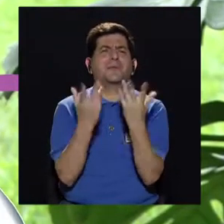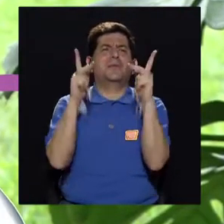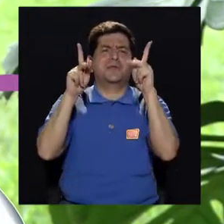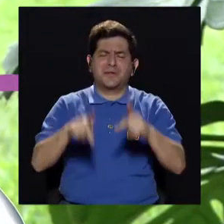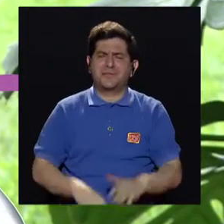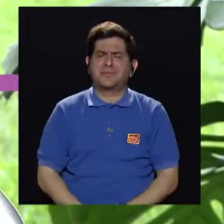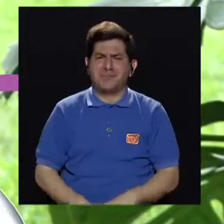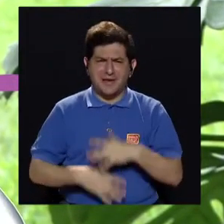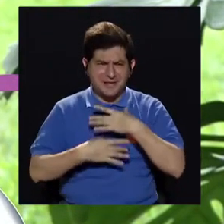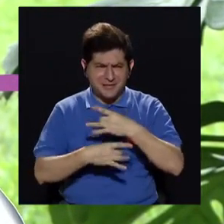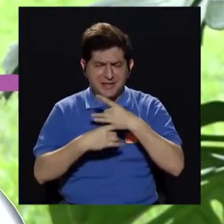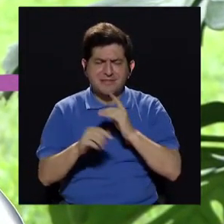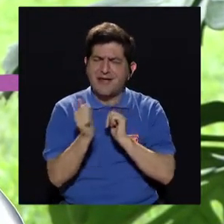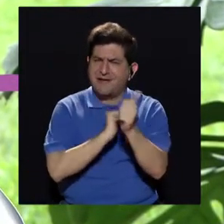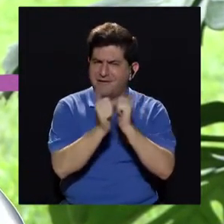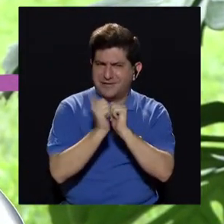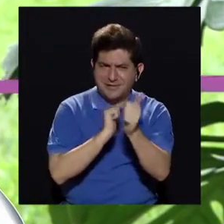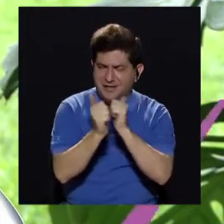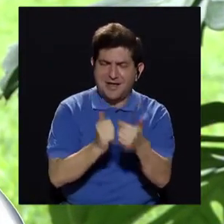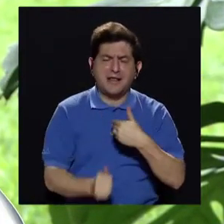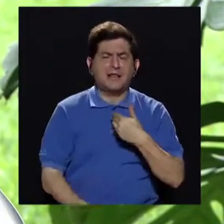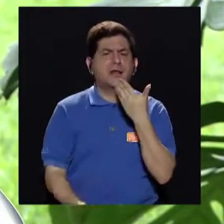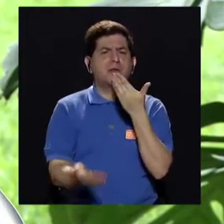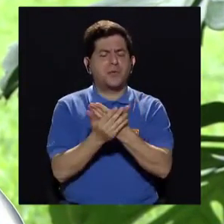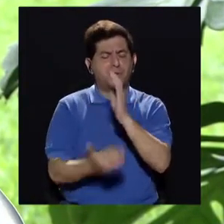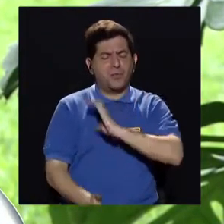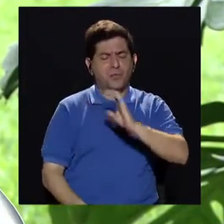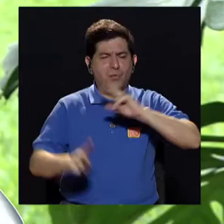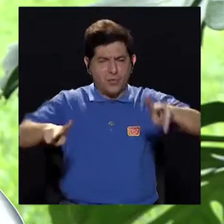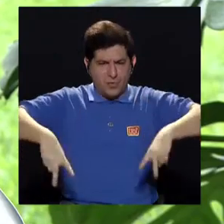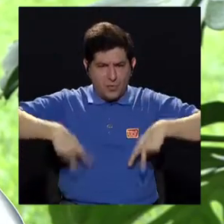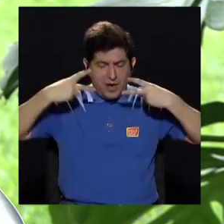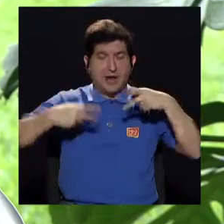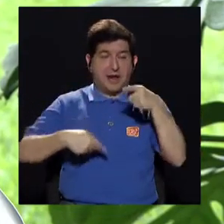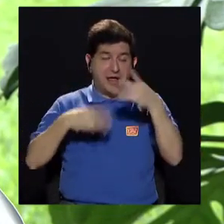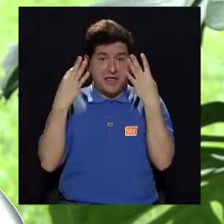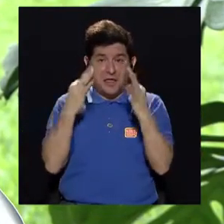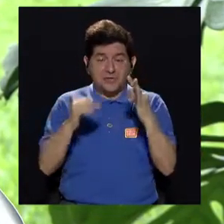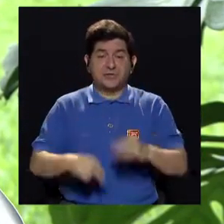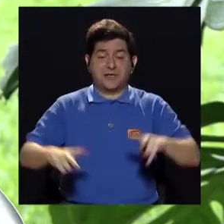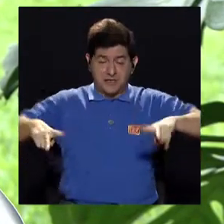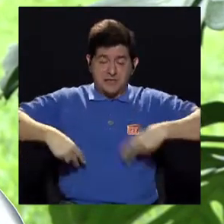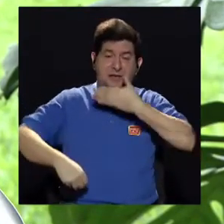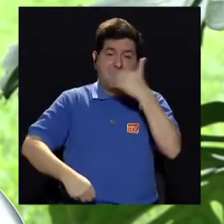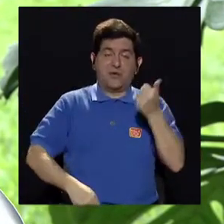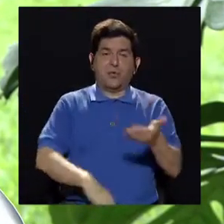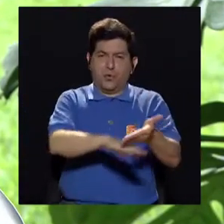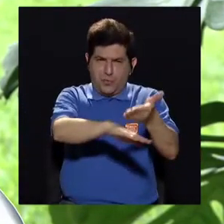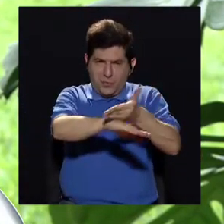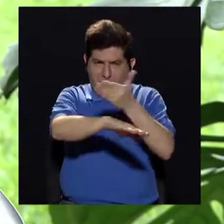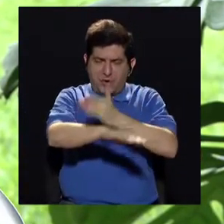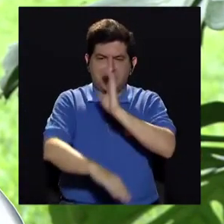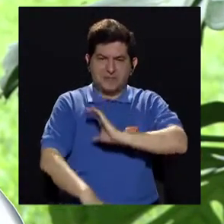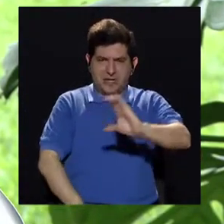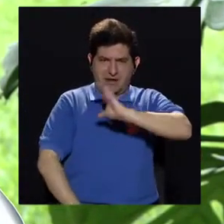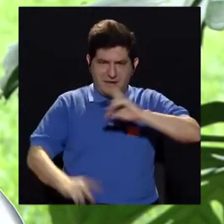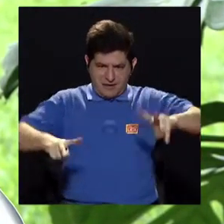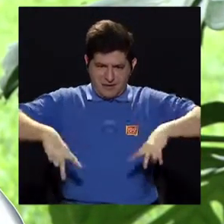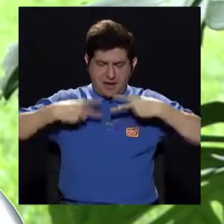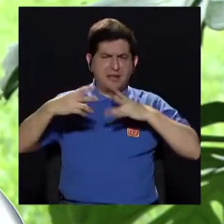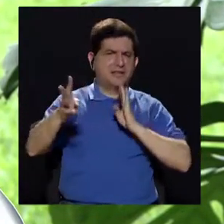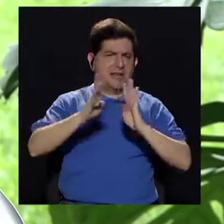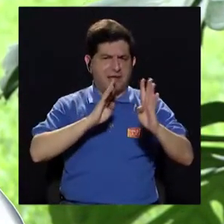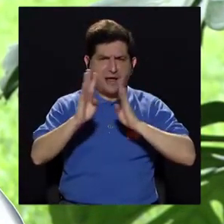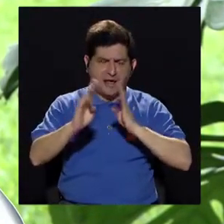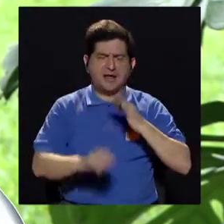muchas personas apasionadas en hacer deporte, en tener una buena calidad de vida, y eso es lo que buscamos con Vivir Mejor, mejorar esa calidad de vida con